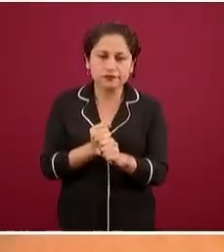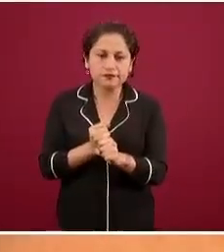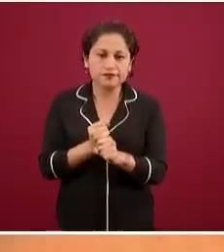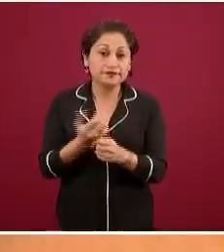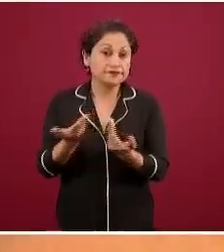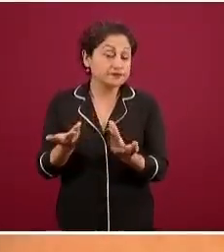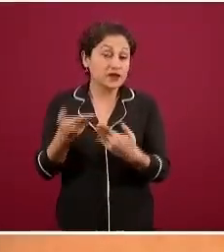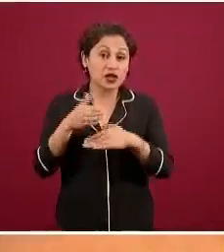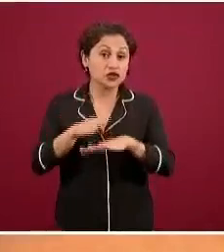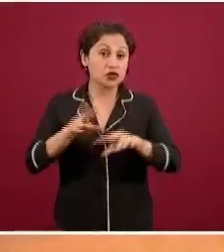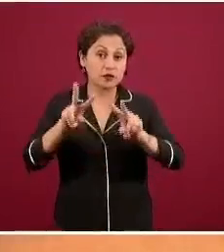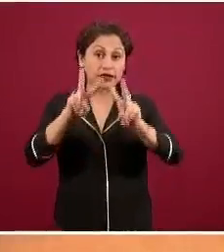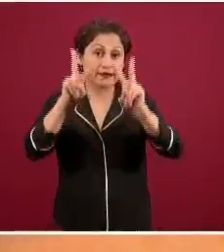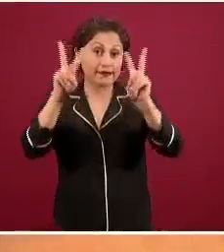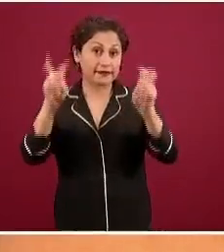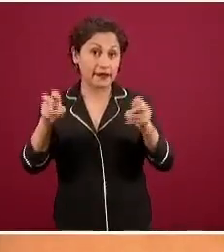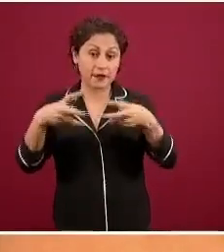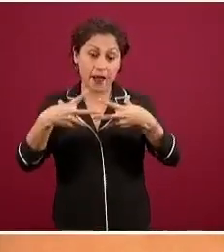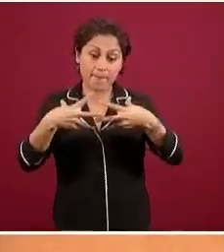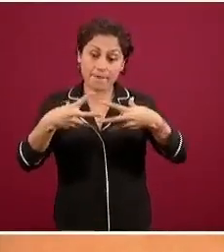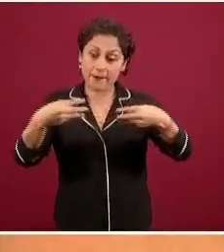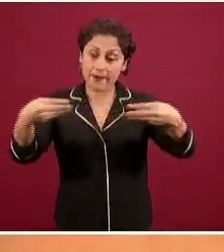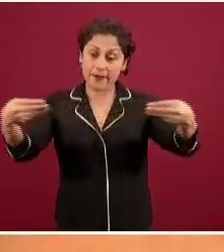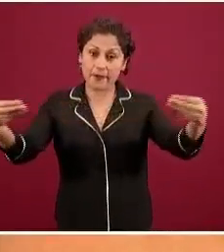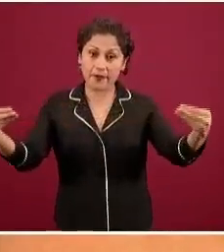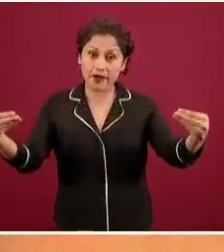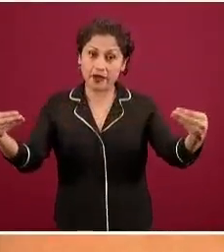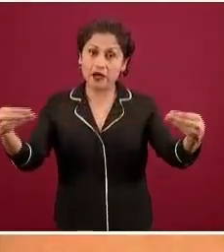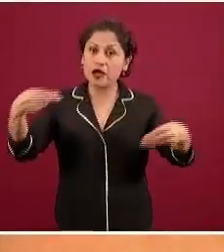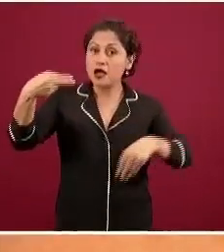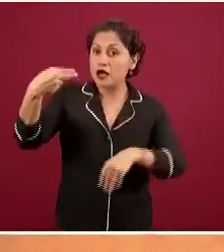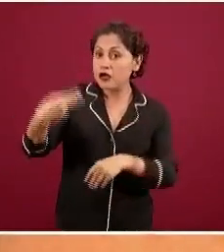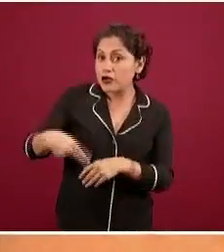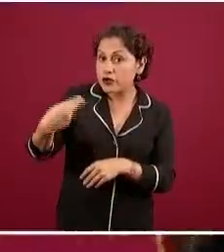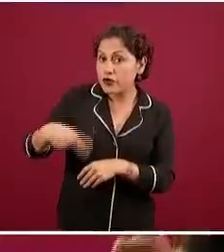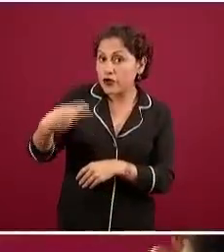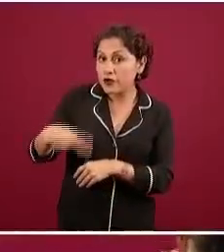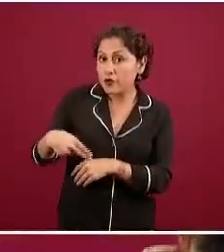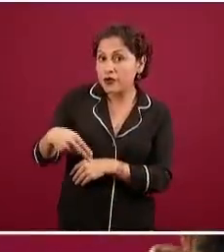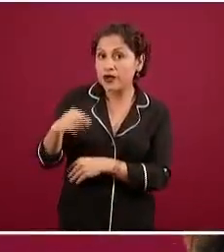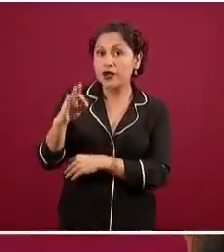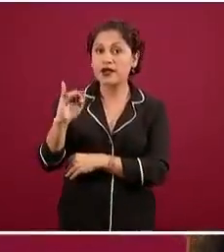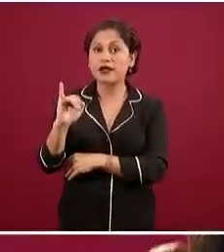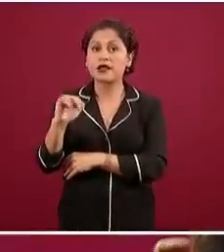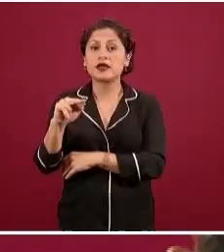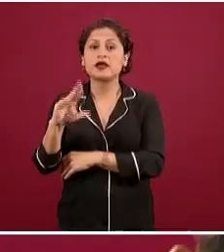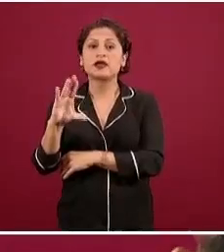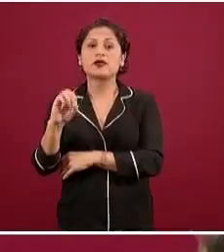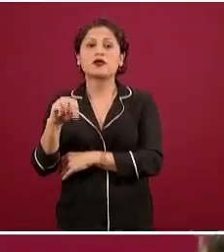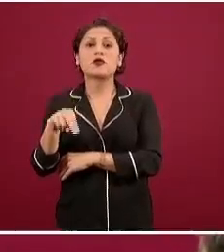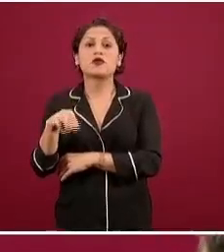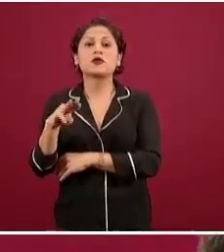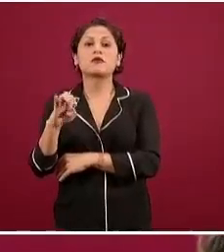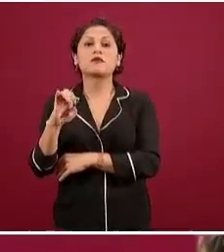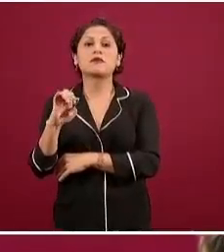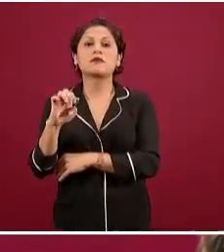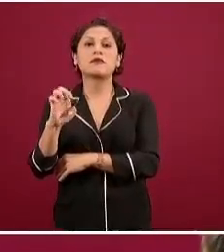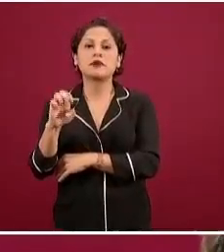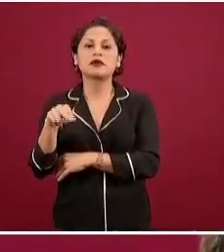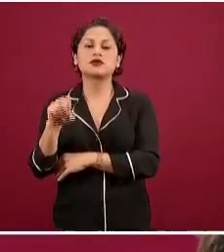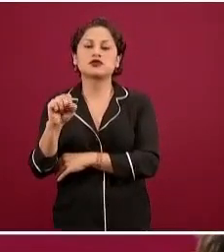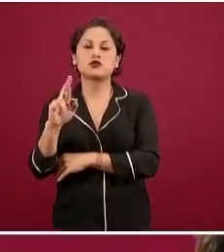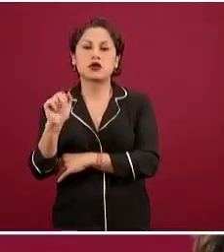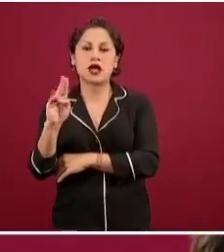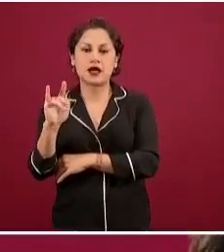amplia propagación, técnicamente esto se llama fenómenos inconmensurables. Disculpen ustedes el